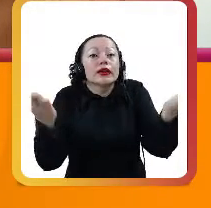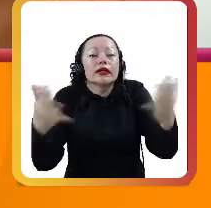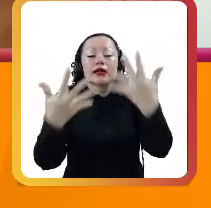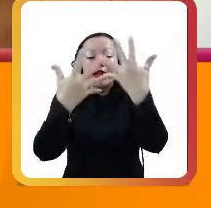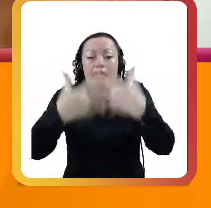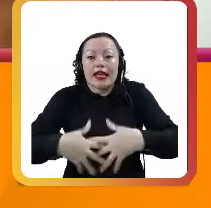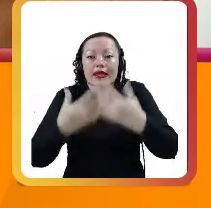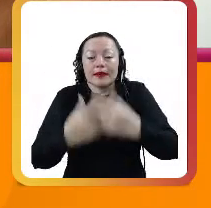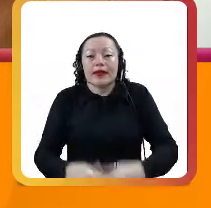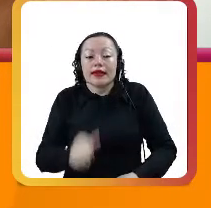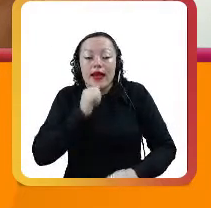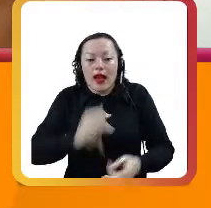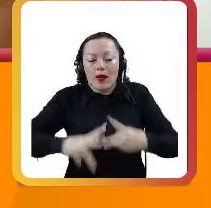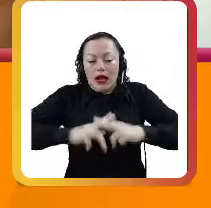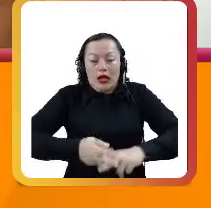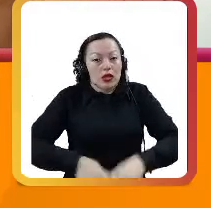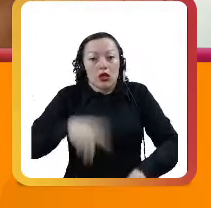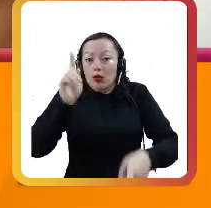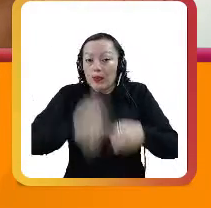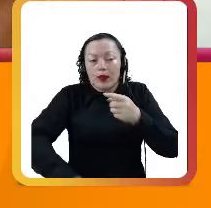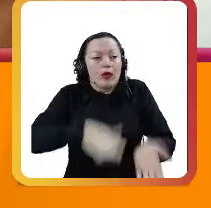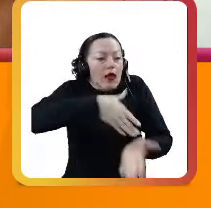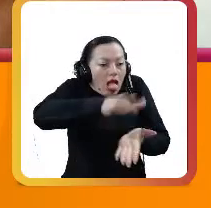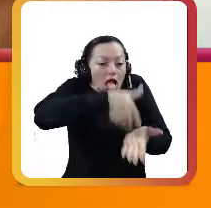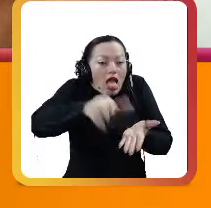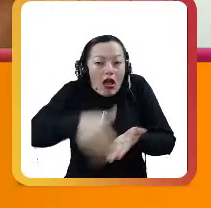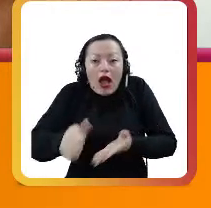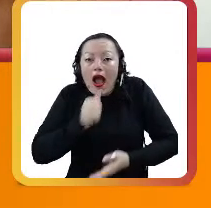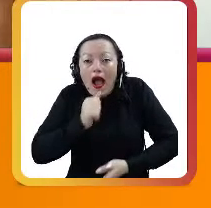corran a reparar porque no podemos desperdiciar agüita.